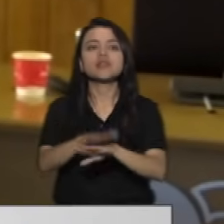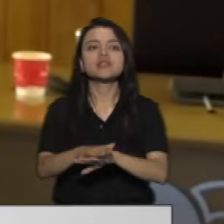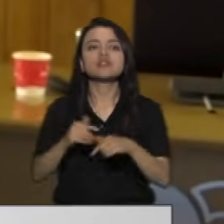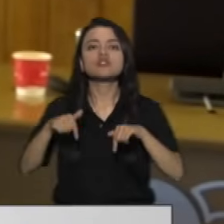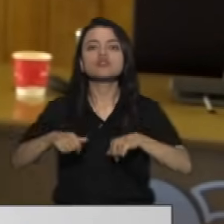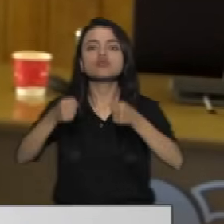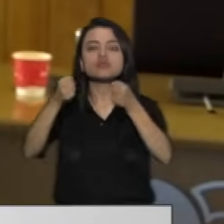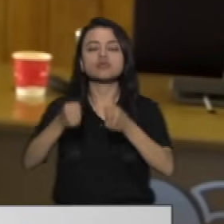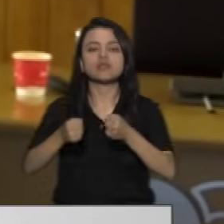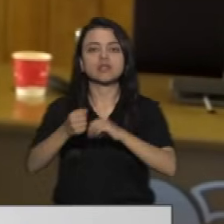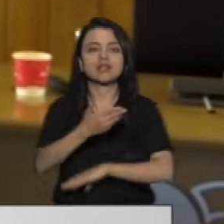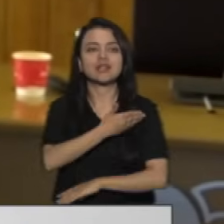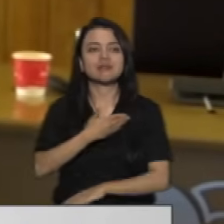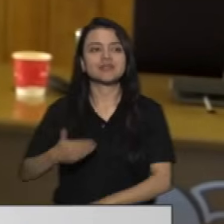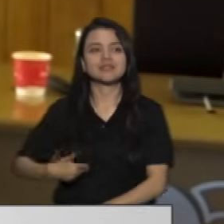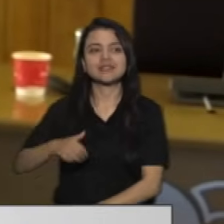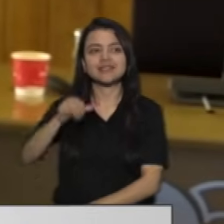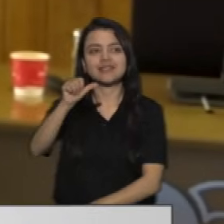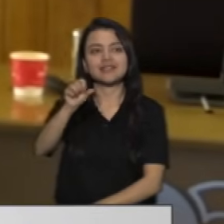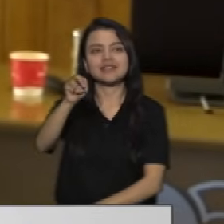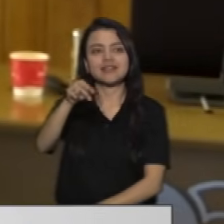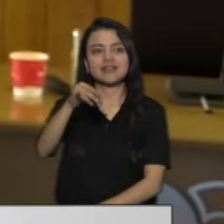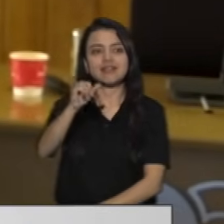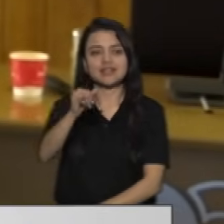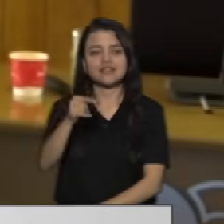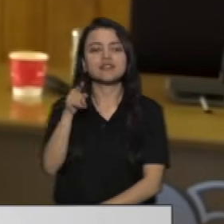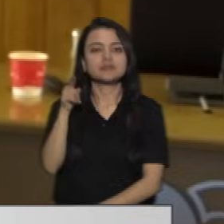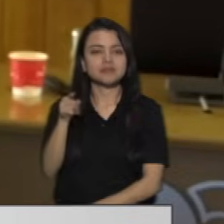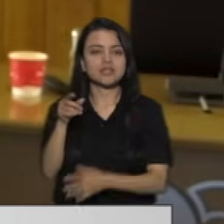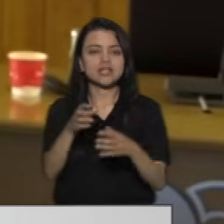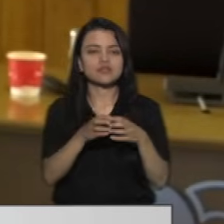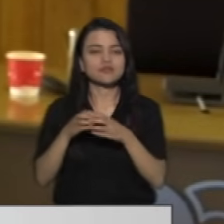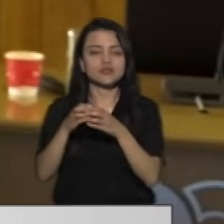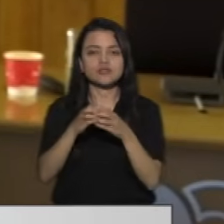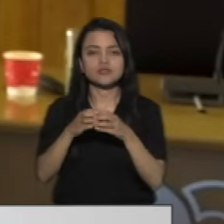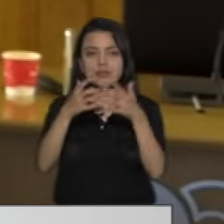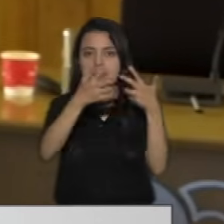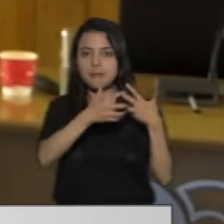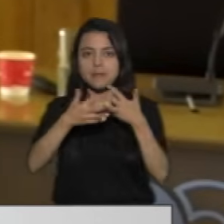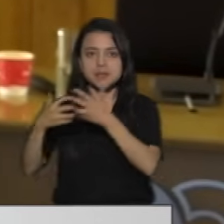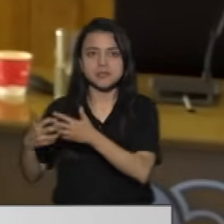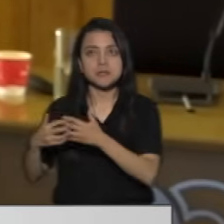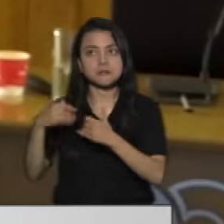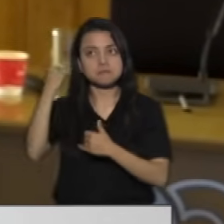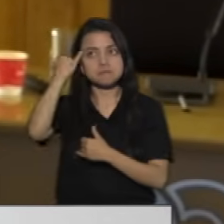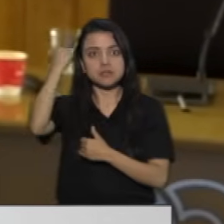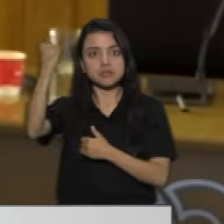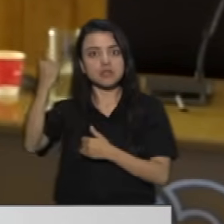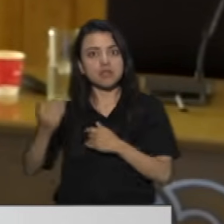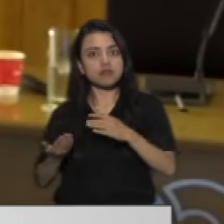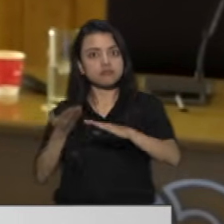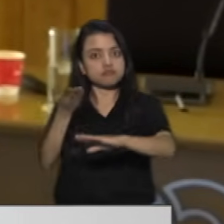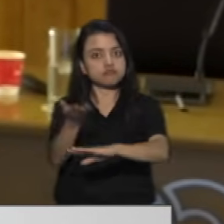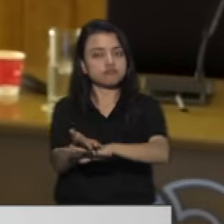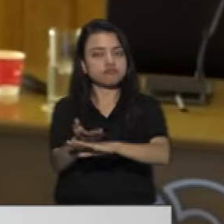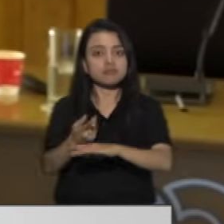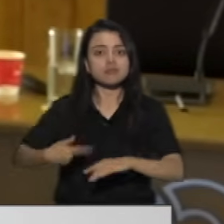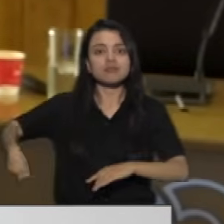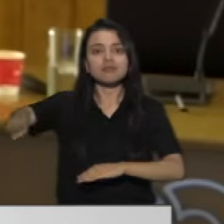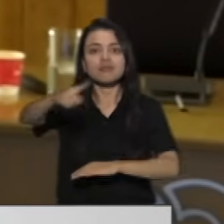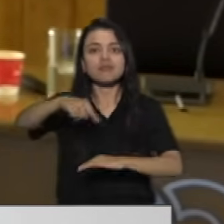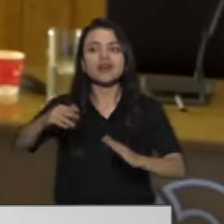la presidencia de la ANDI, la Asociación de Empresarios, que está lanzando una novedosa iniciativa para la búsqueda de